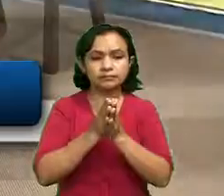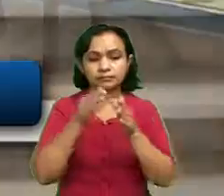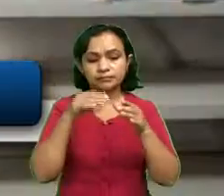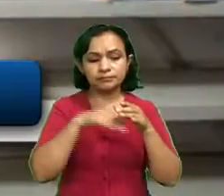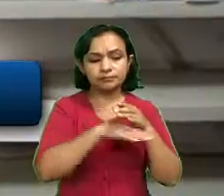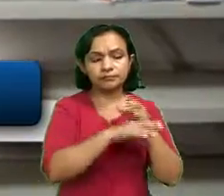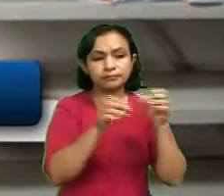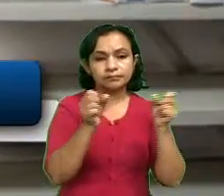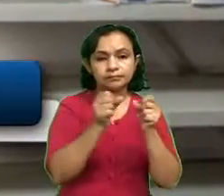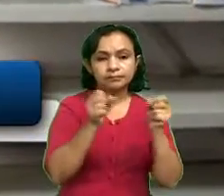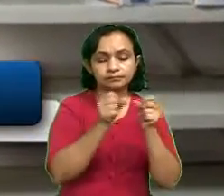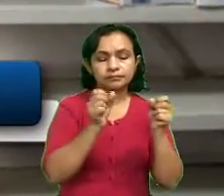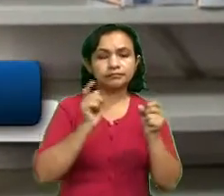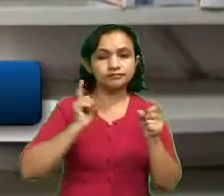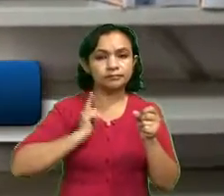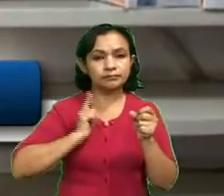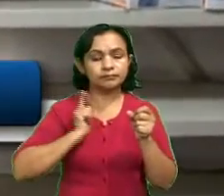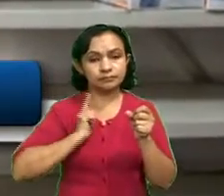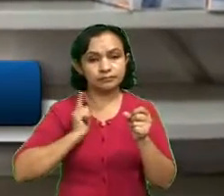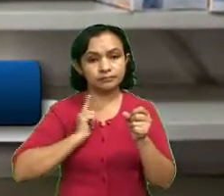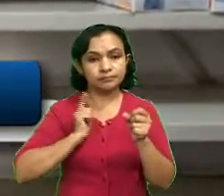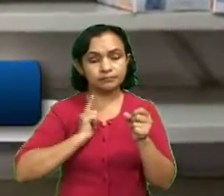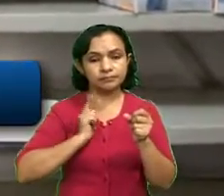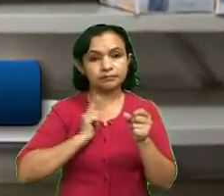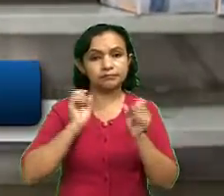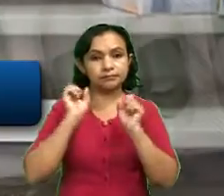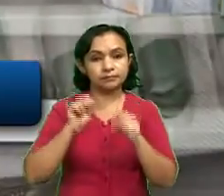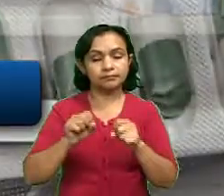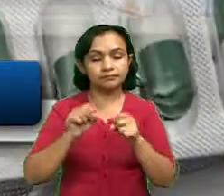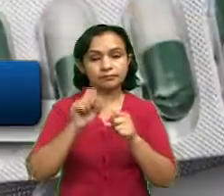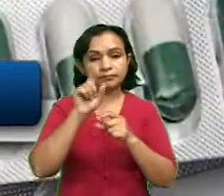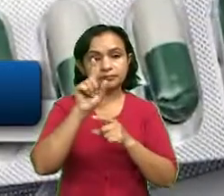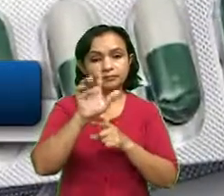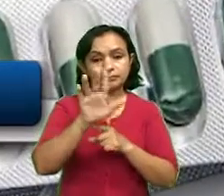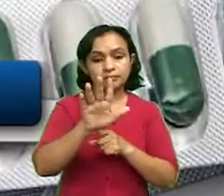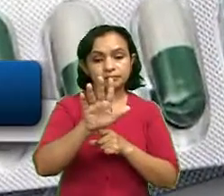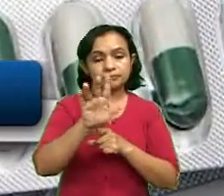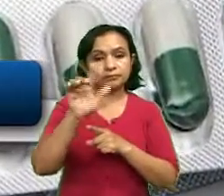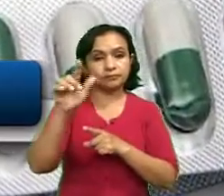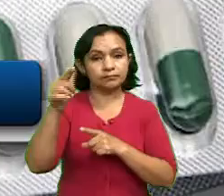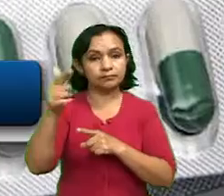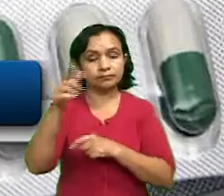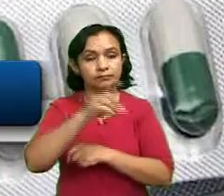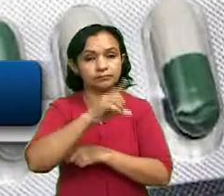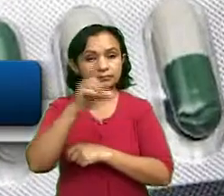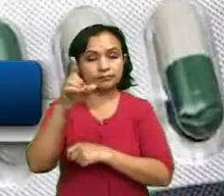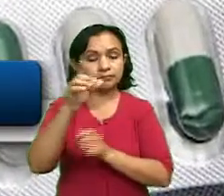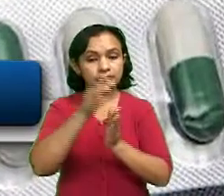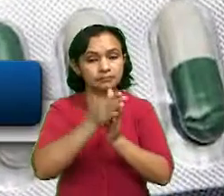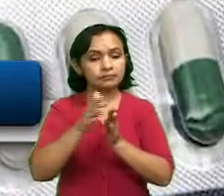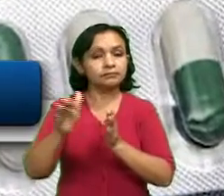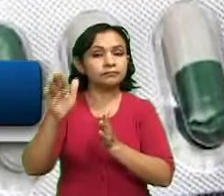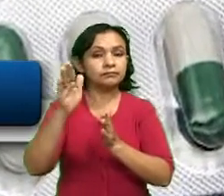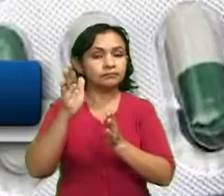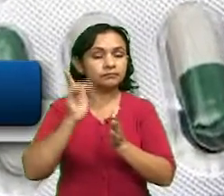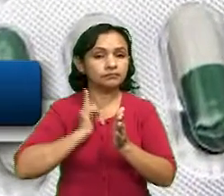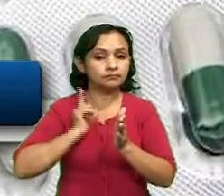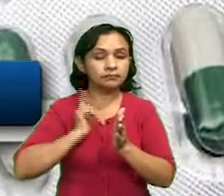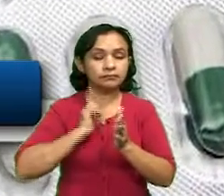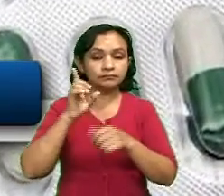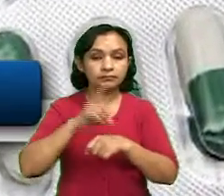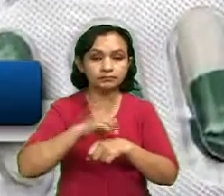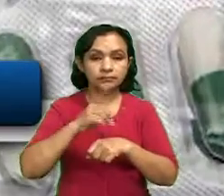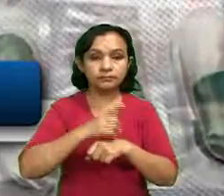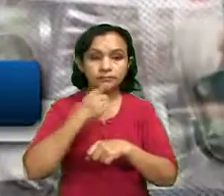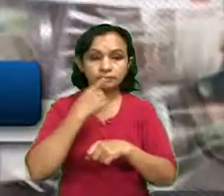refrigeres para poder mantener, porque a veces los antibióticos te dan de 5 a 7 días o a veces un poquito más de tiempo, según lo indique el médico,